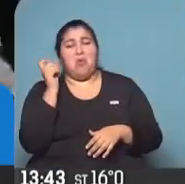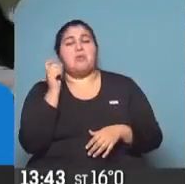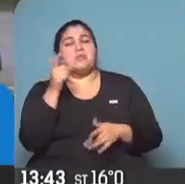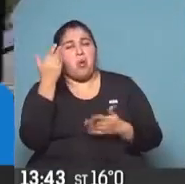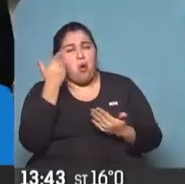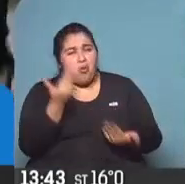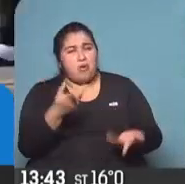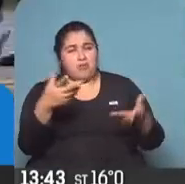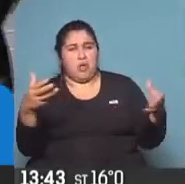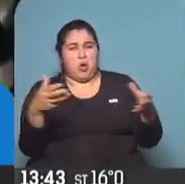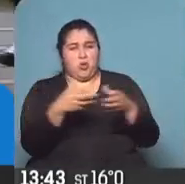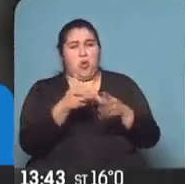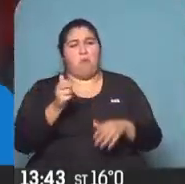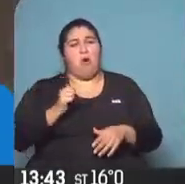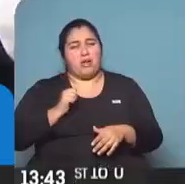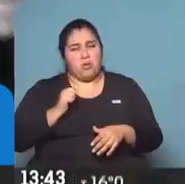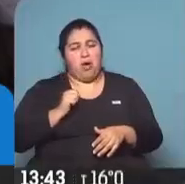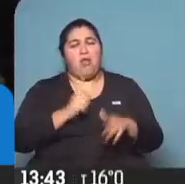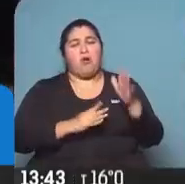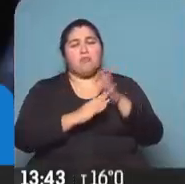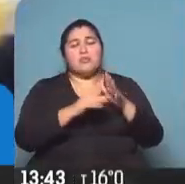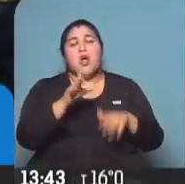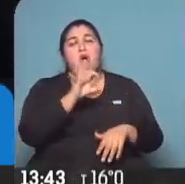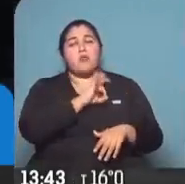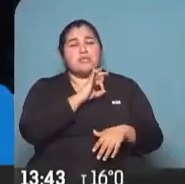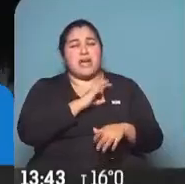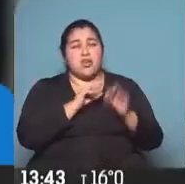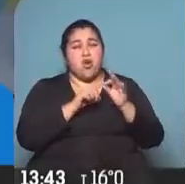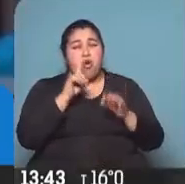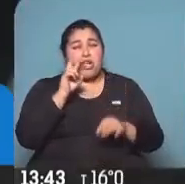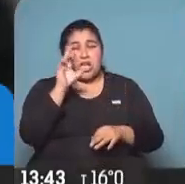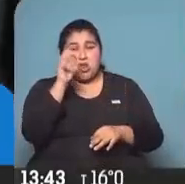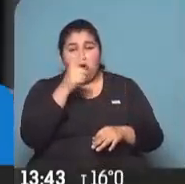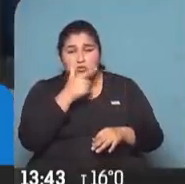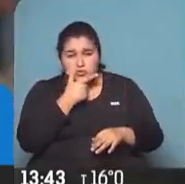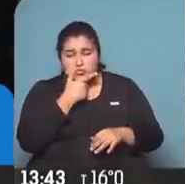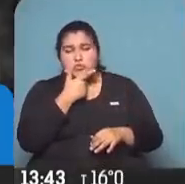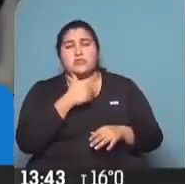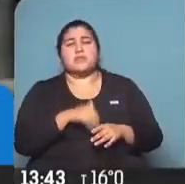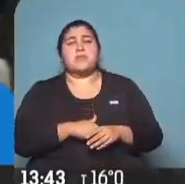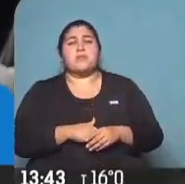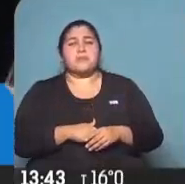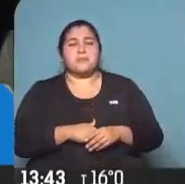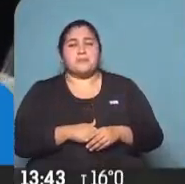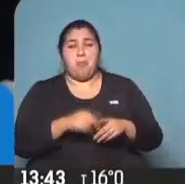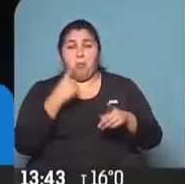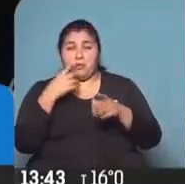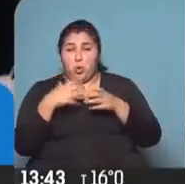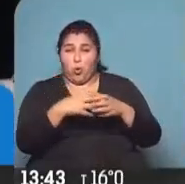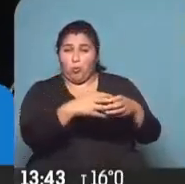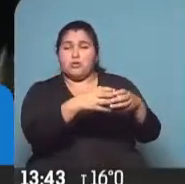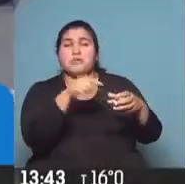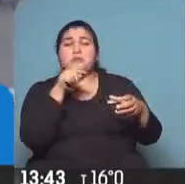de los ayudantes de órdenes y en estos momentos